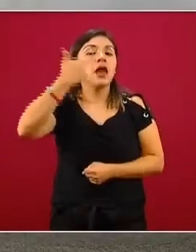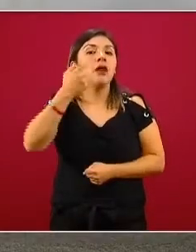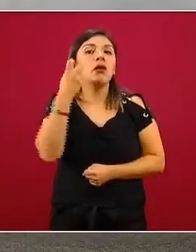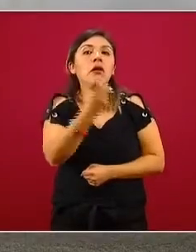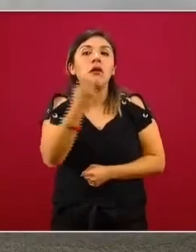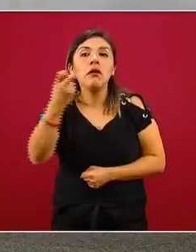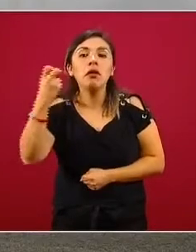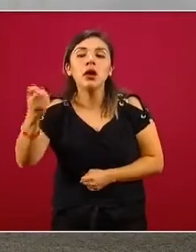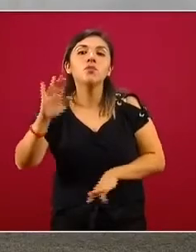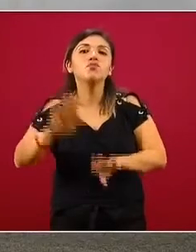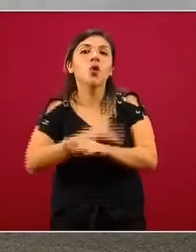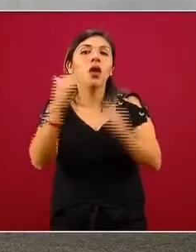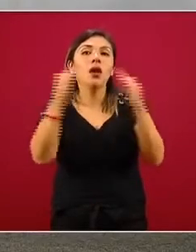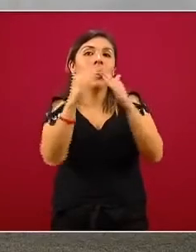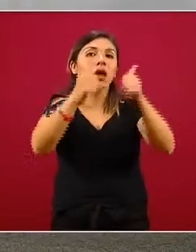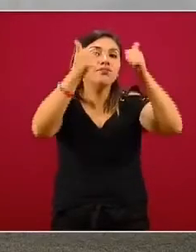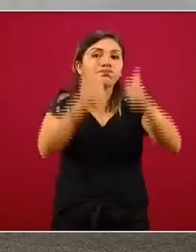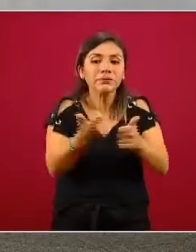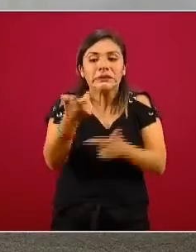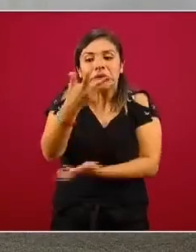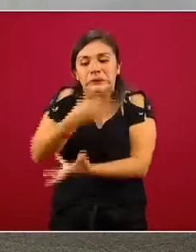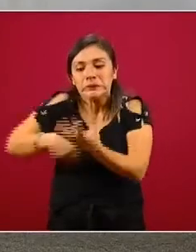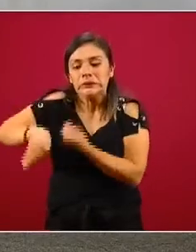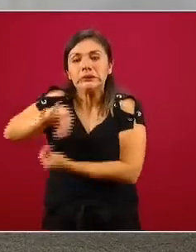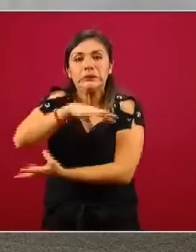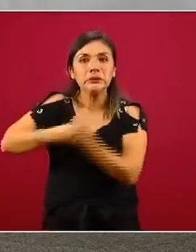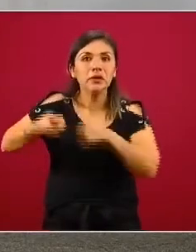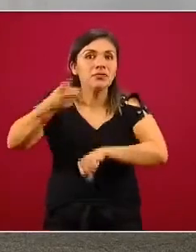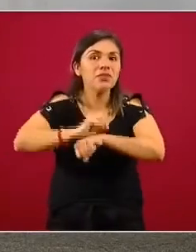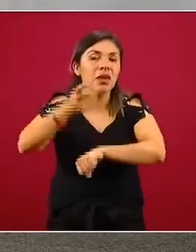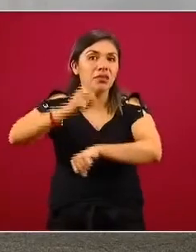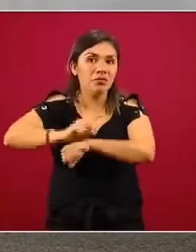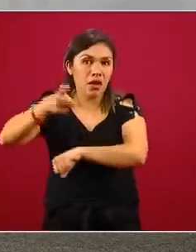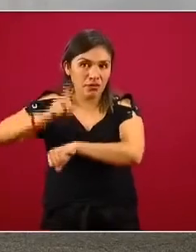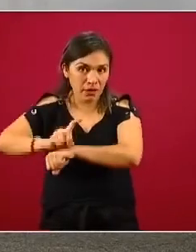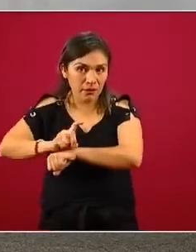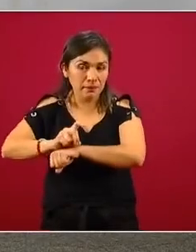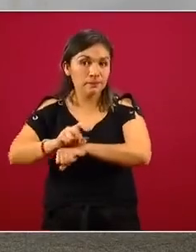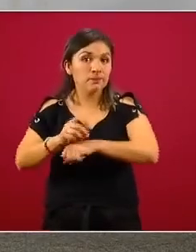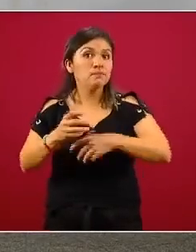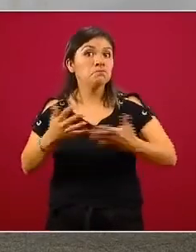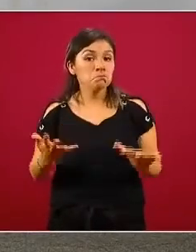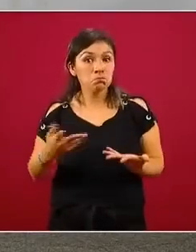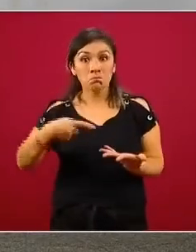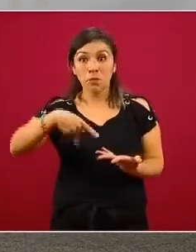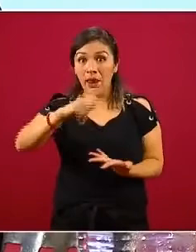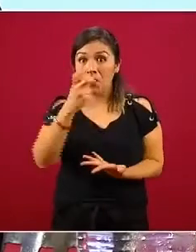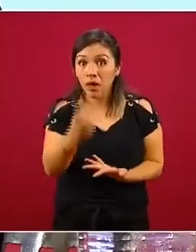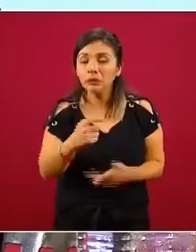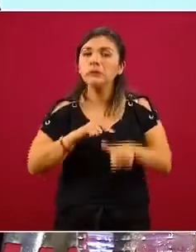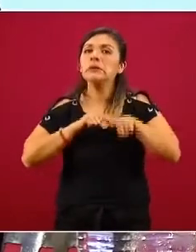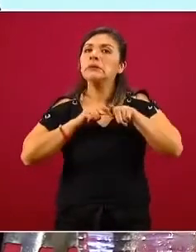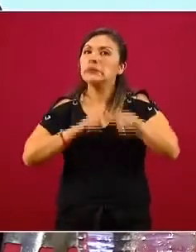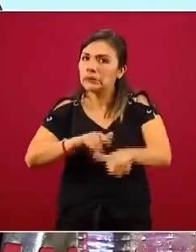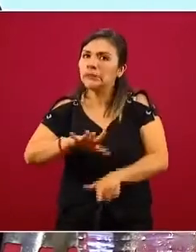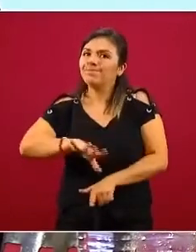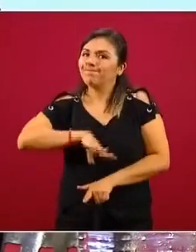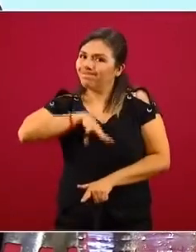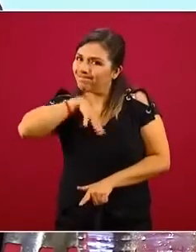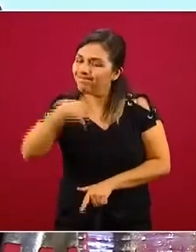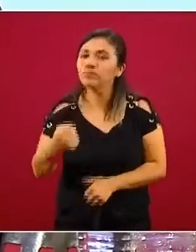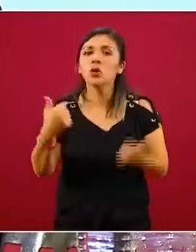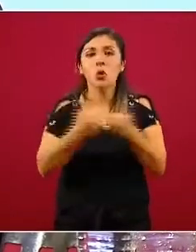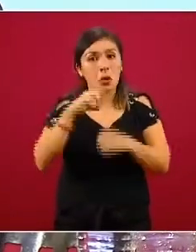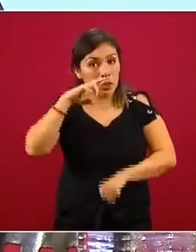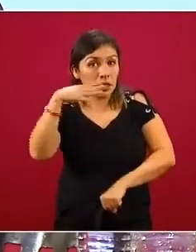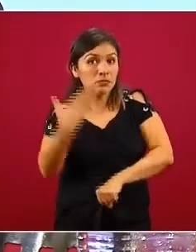las consecuencias del confinamiento en sus economías diarias, pero que a pesar de ello han mantenido una enorme